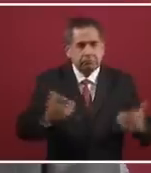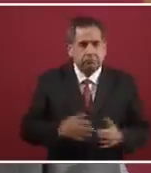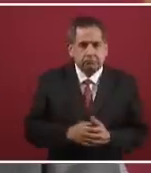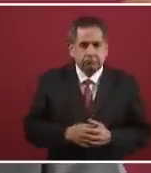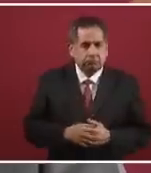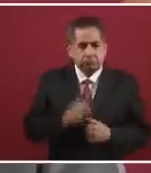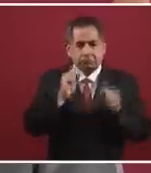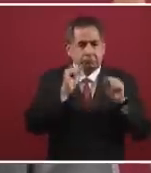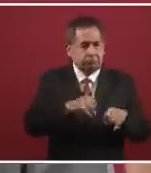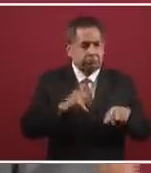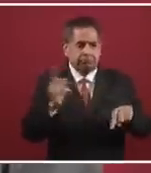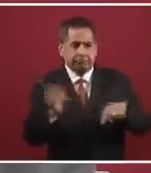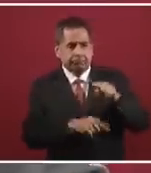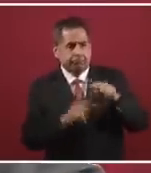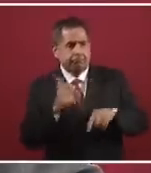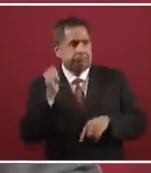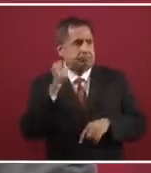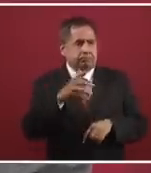sin destituir